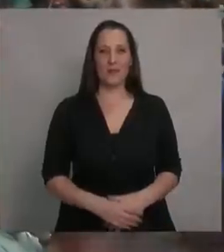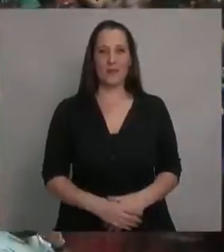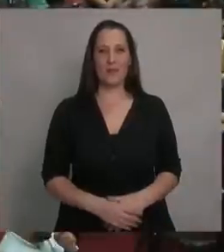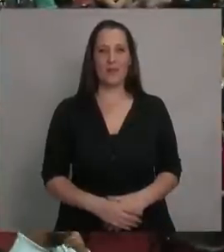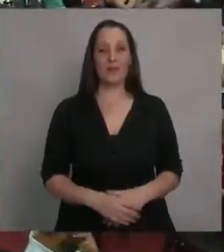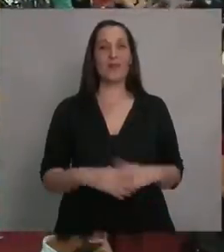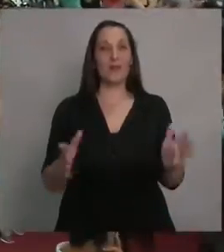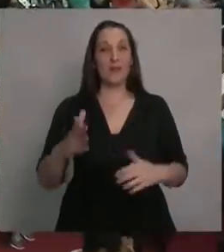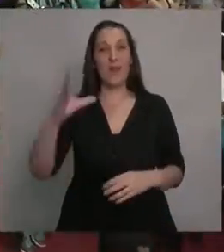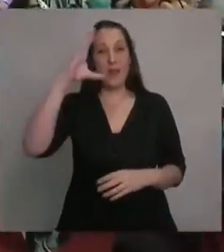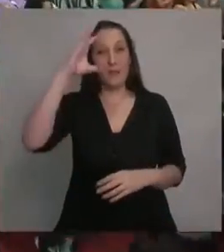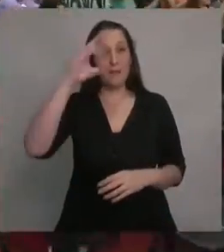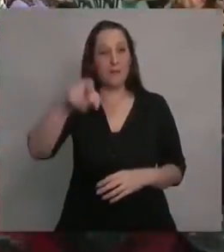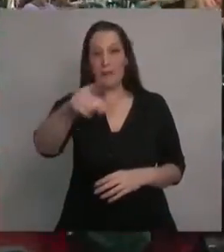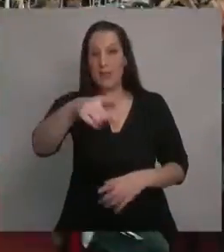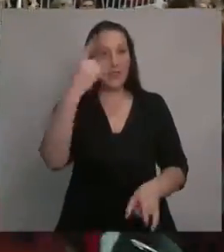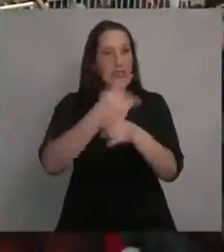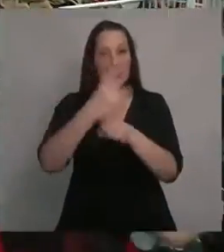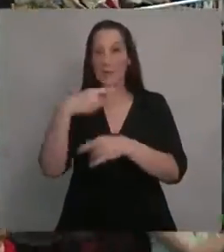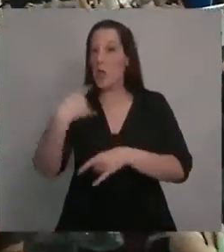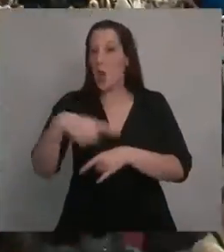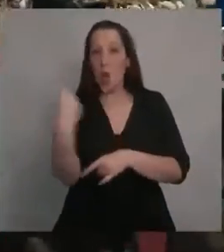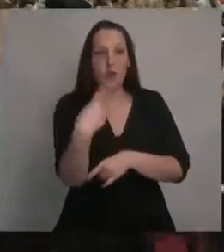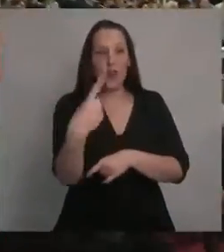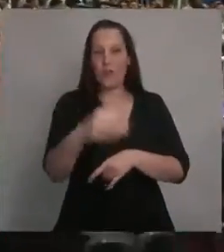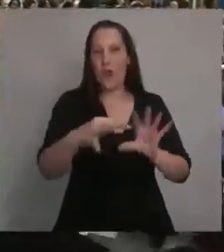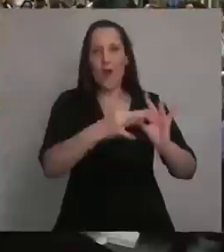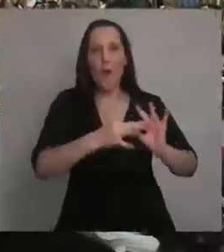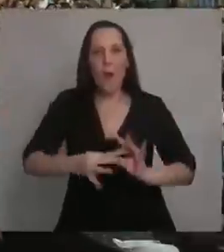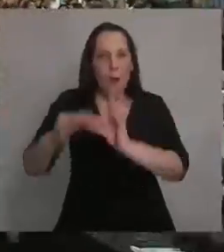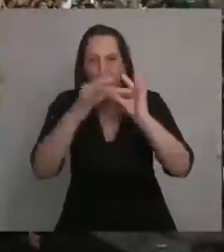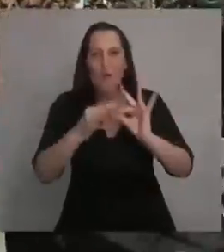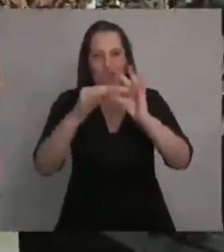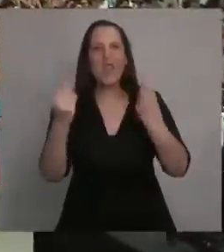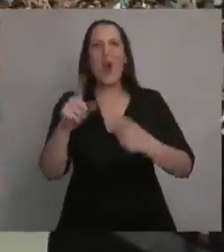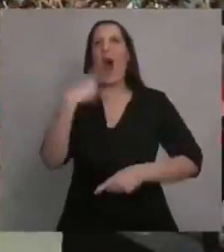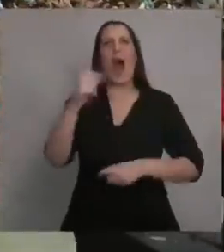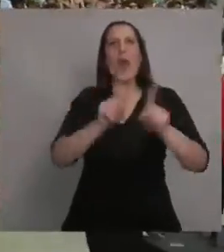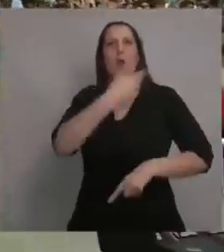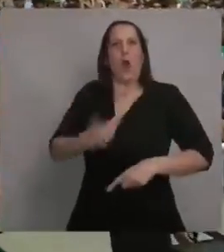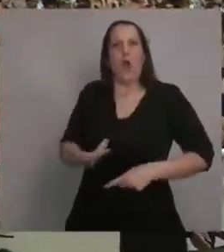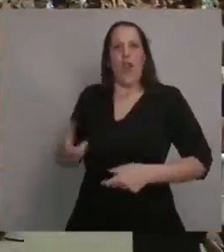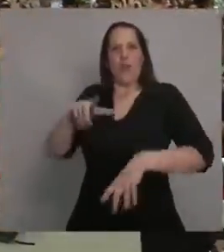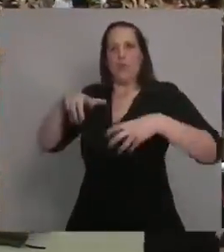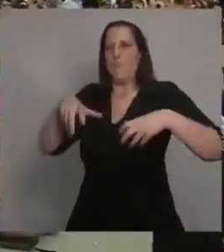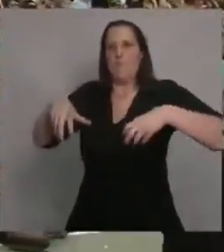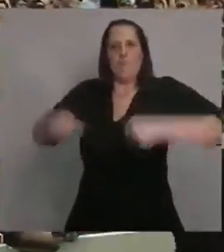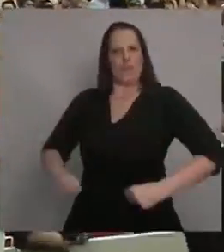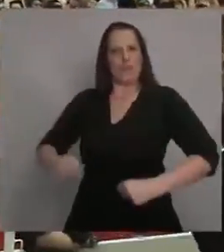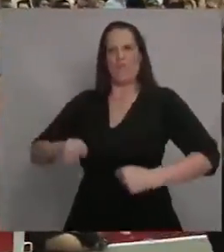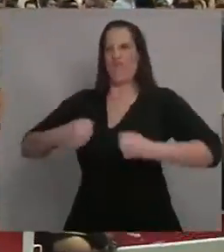Y recordar siempre que si nos unimos, ningún imperialismo, por potente que